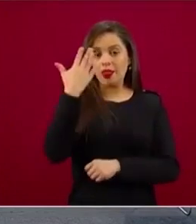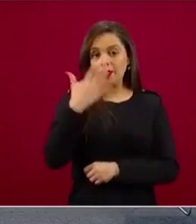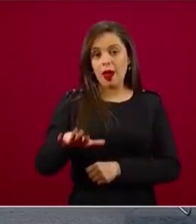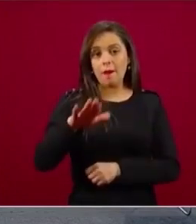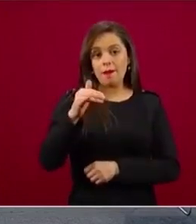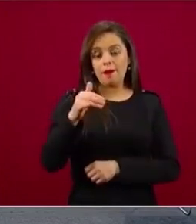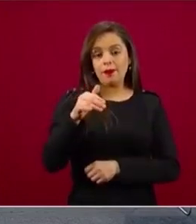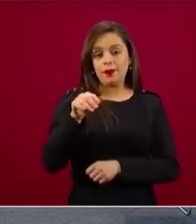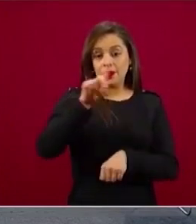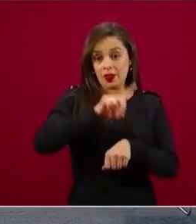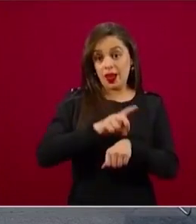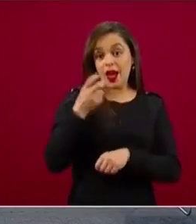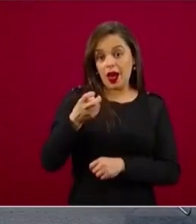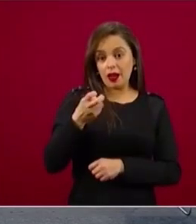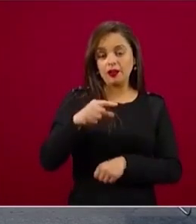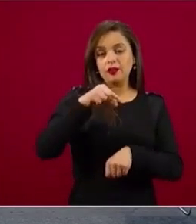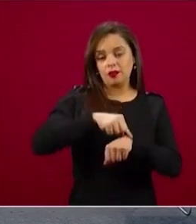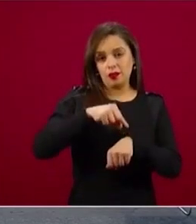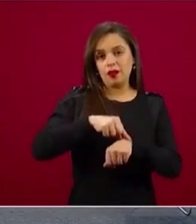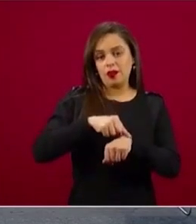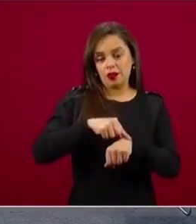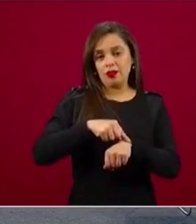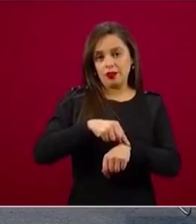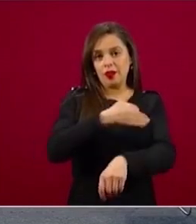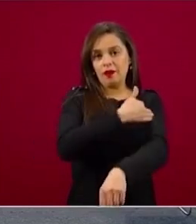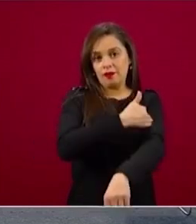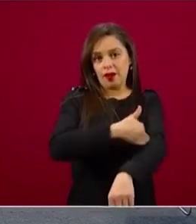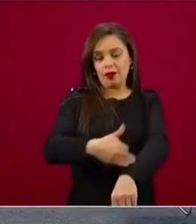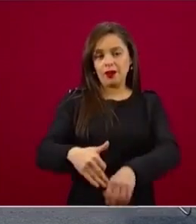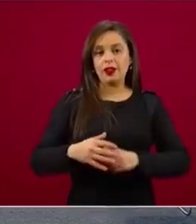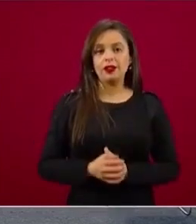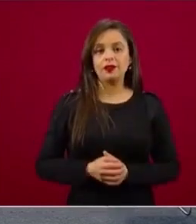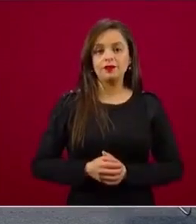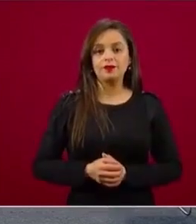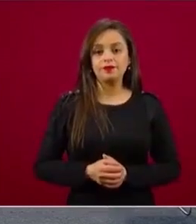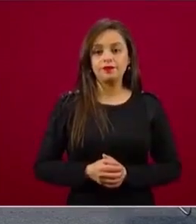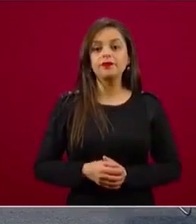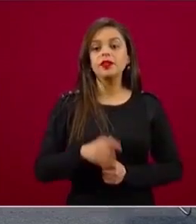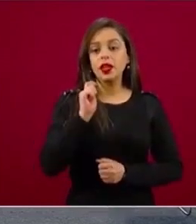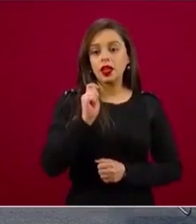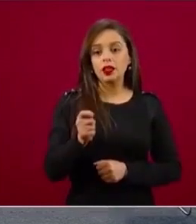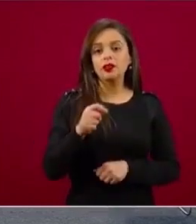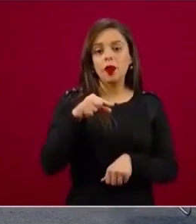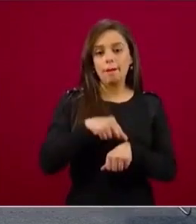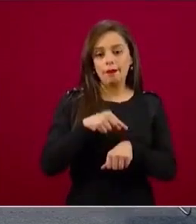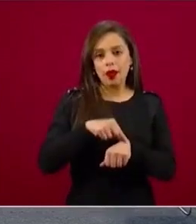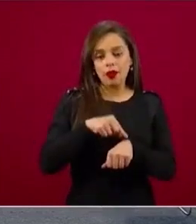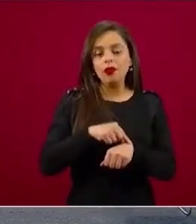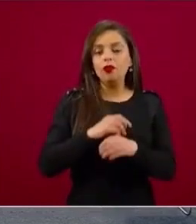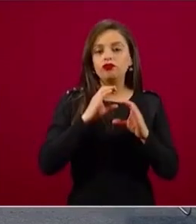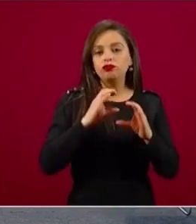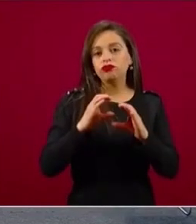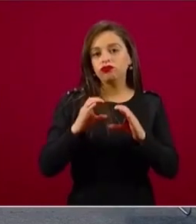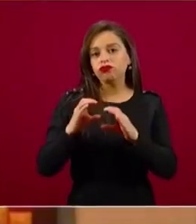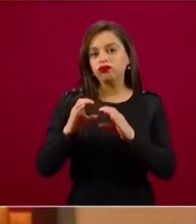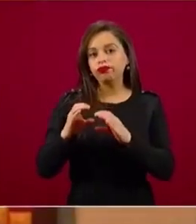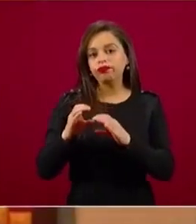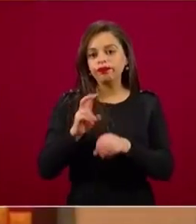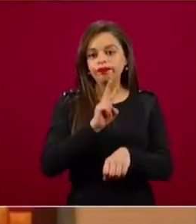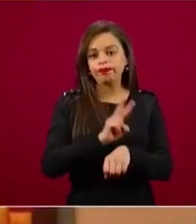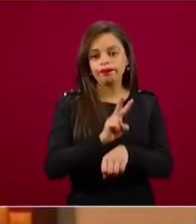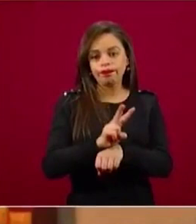médico familiar el médico familiar es la columna vertebral de la medicina preventiva es el médico que ve a